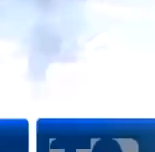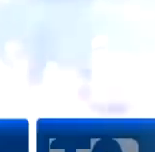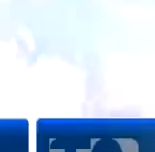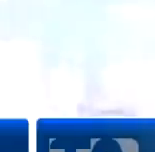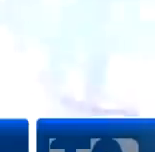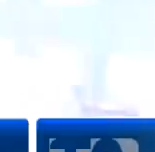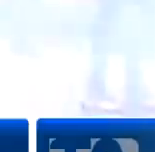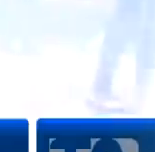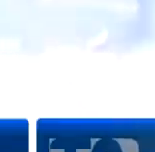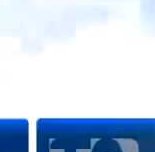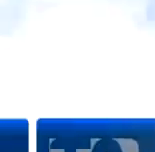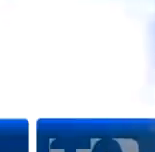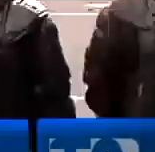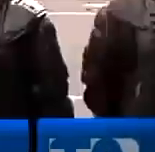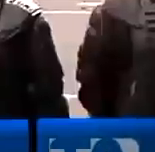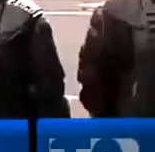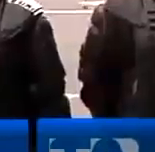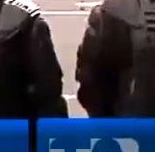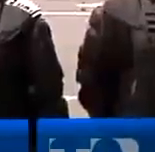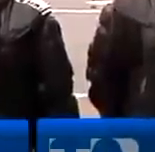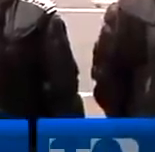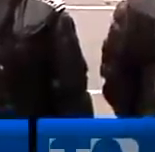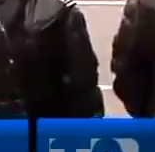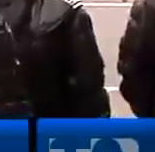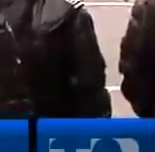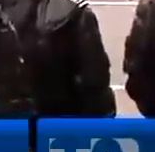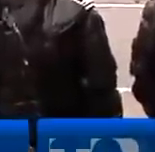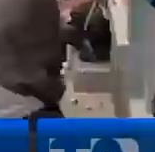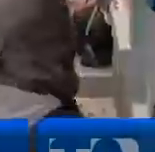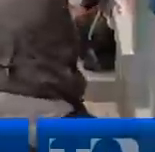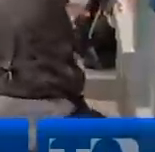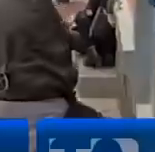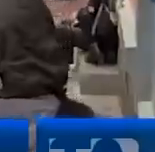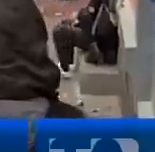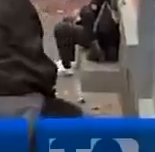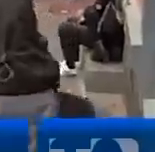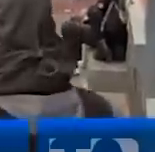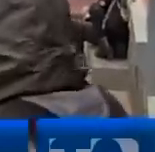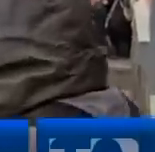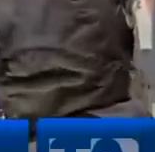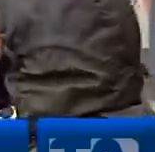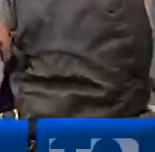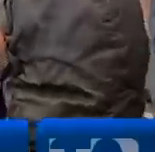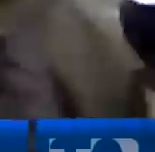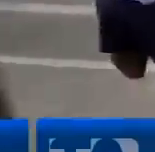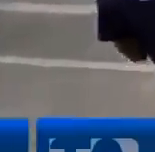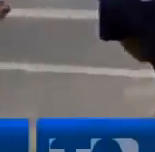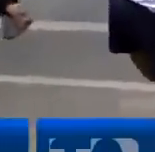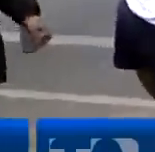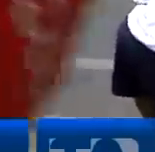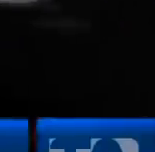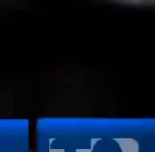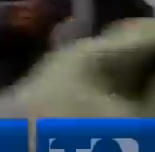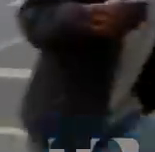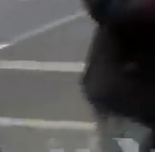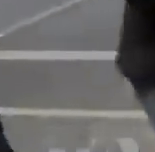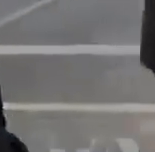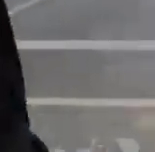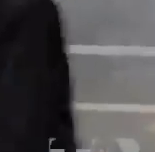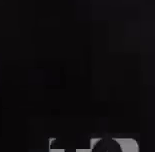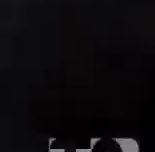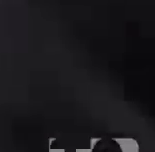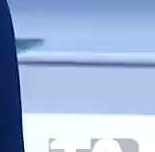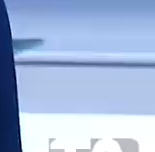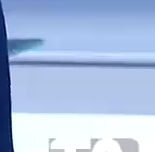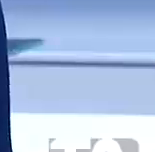Quito vivió nuevamente la violencia y el exceso de las manifestaciones, que se convirtieron en una batalla campal. En Quito, Belén Merizalde,